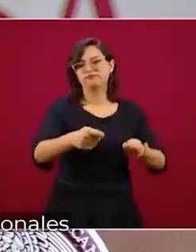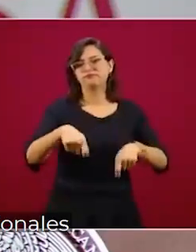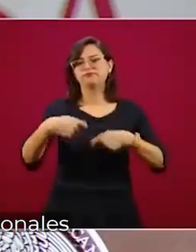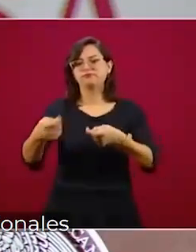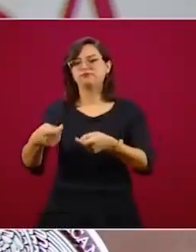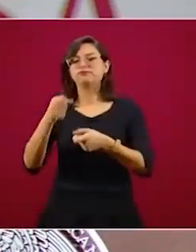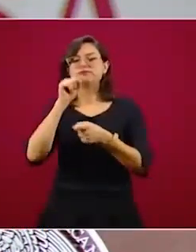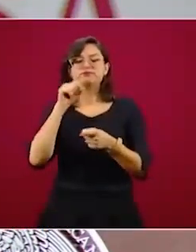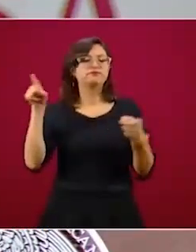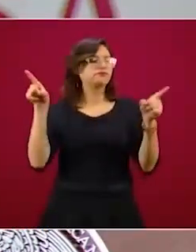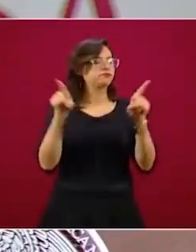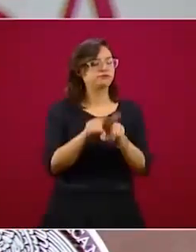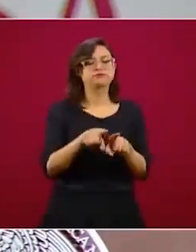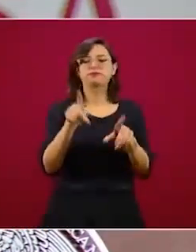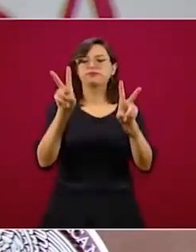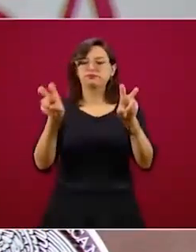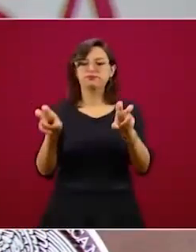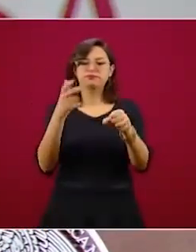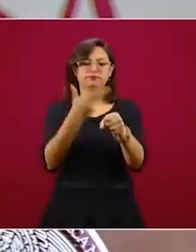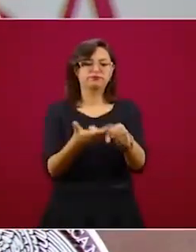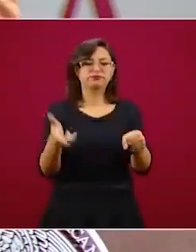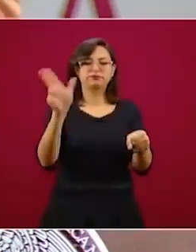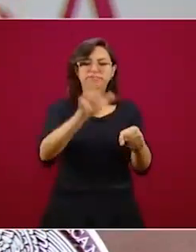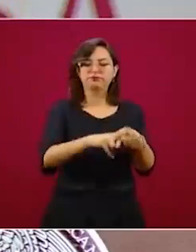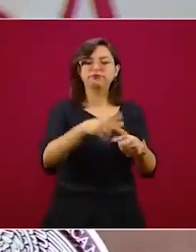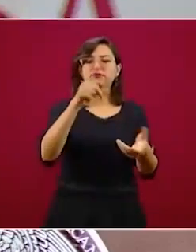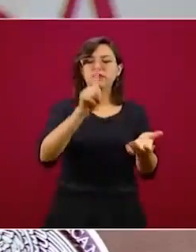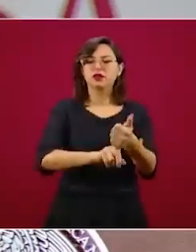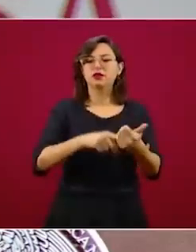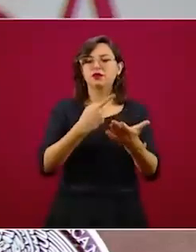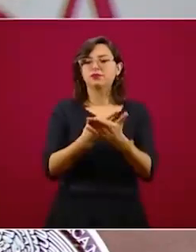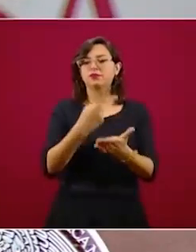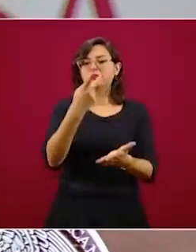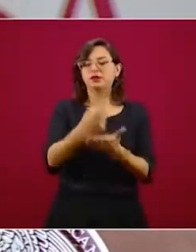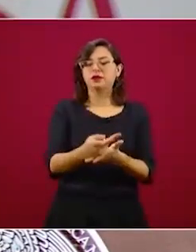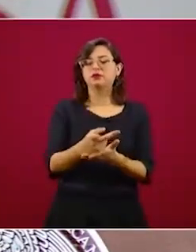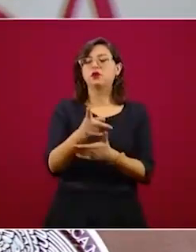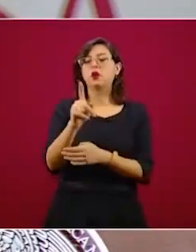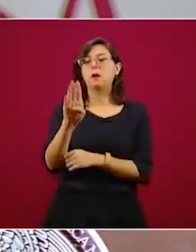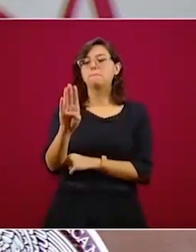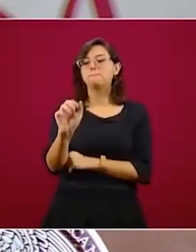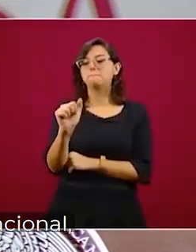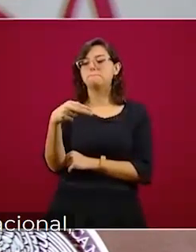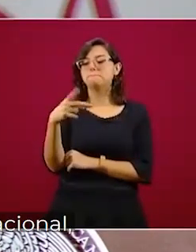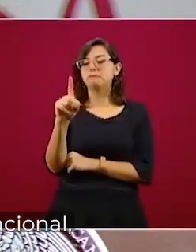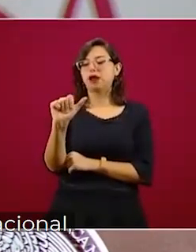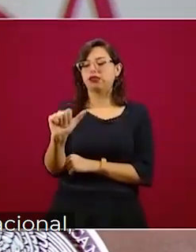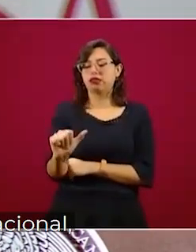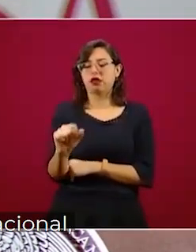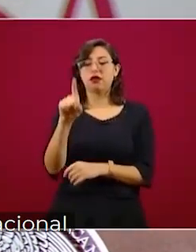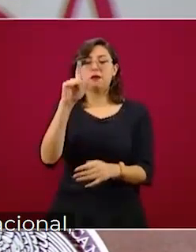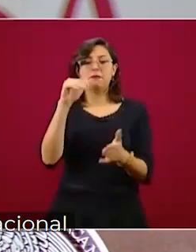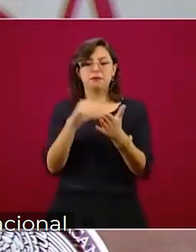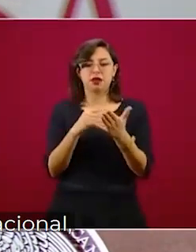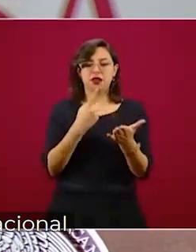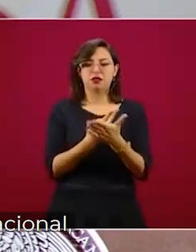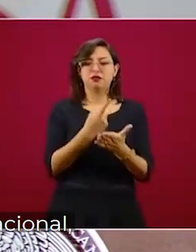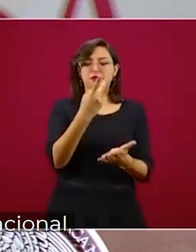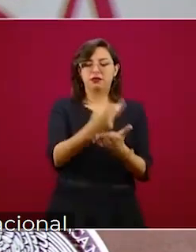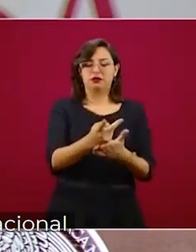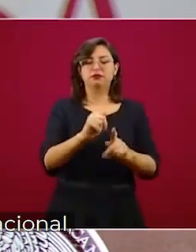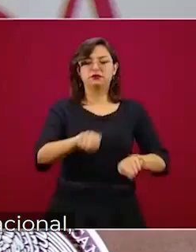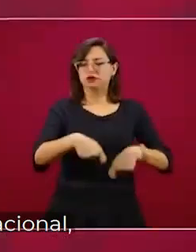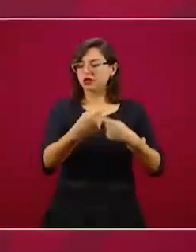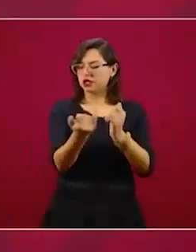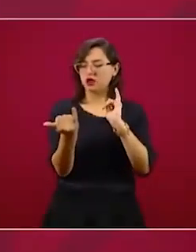sus nacionales para premiar méritos y servicios a la patria. Durante la conferencia de prensa que encabezó el presidente de la República en